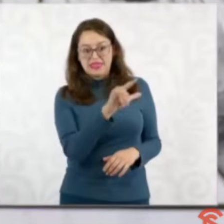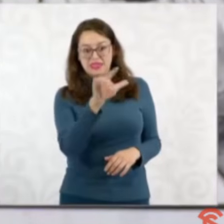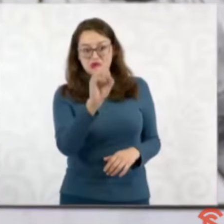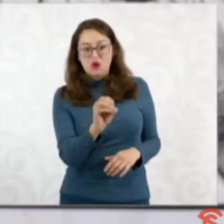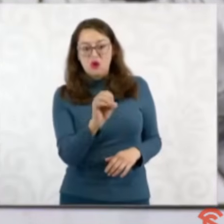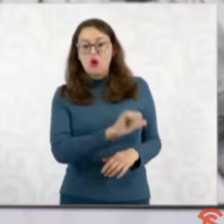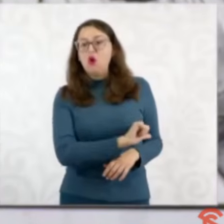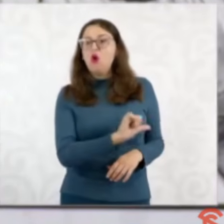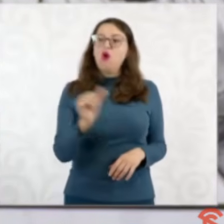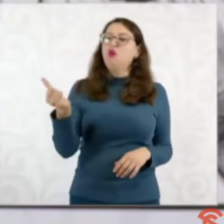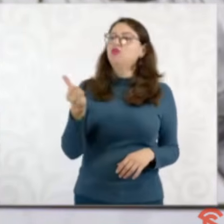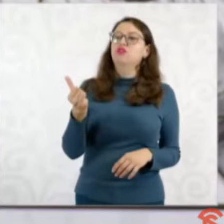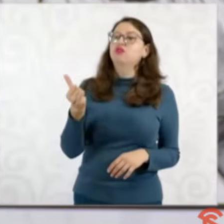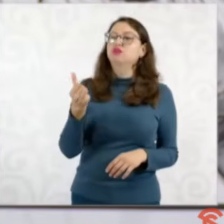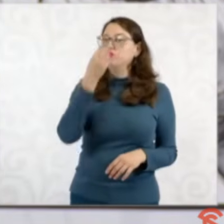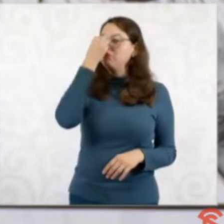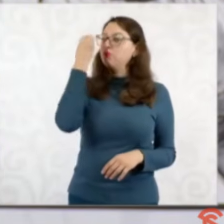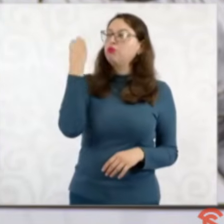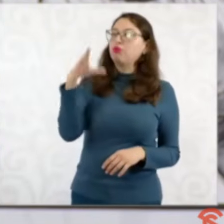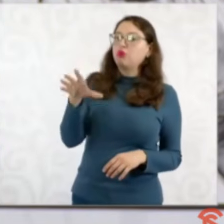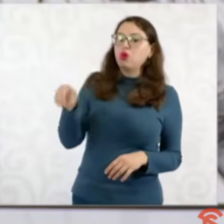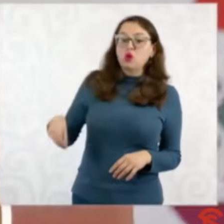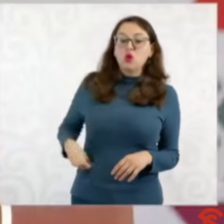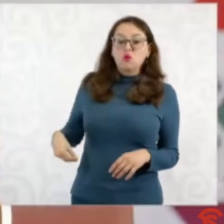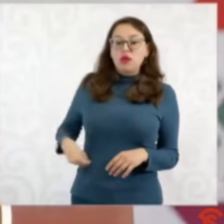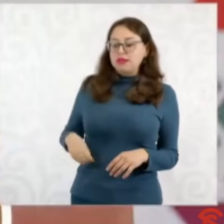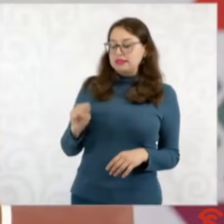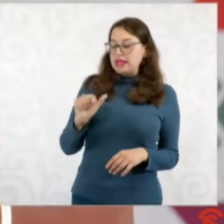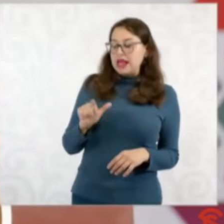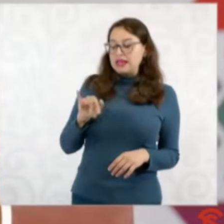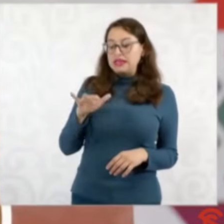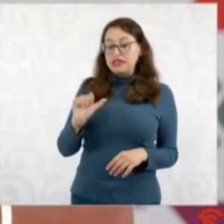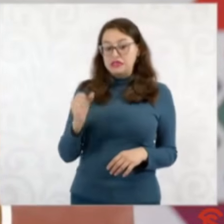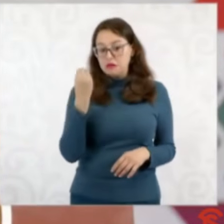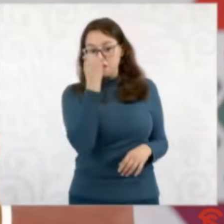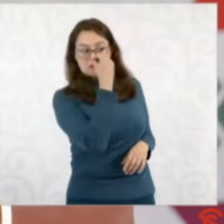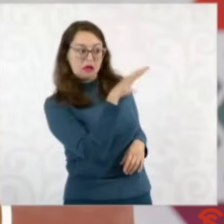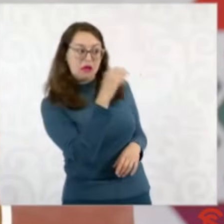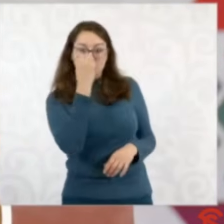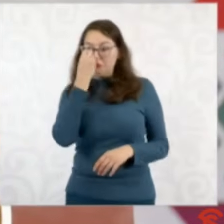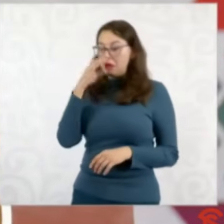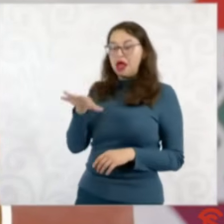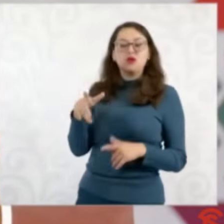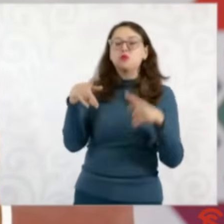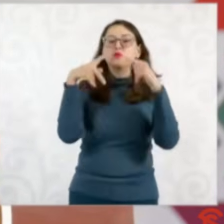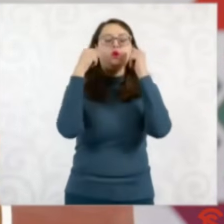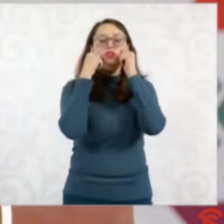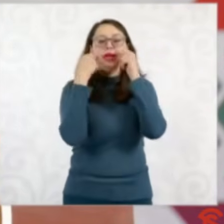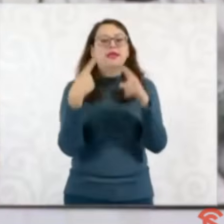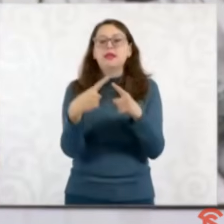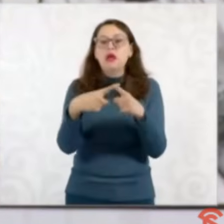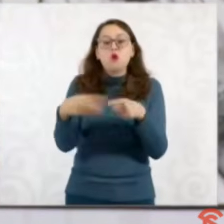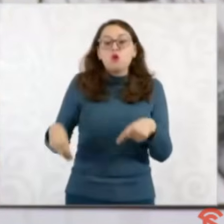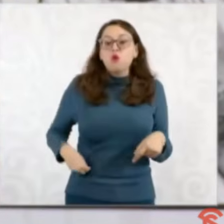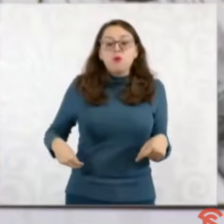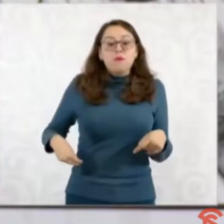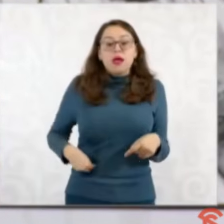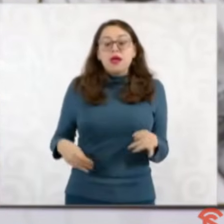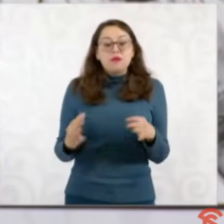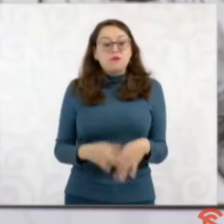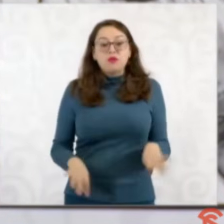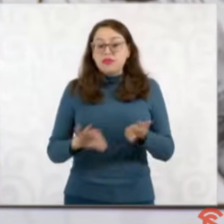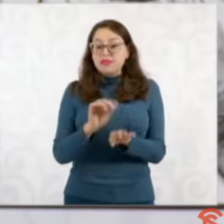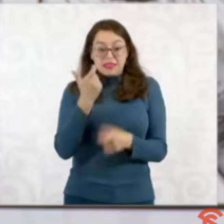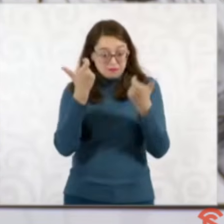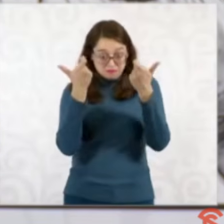dijeron la culpa de Salinas de Gortari. El caso es que viene una devaluación del